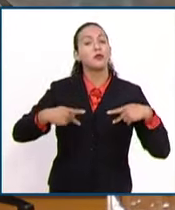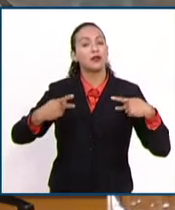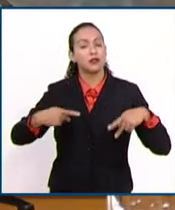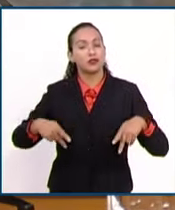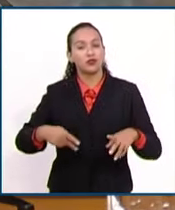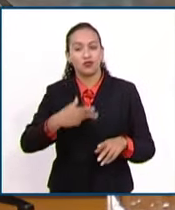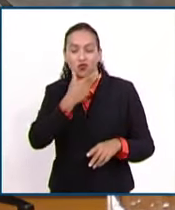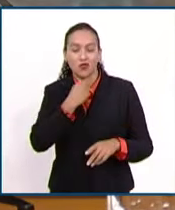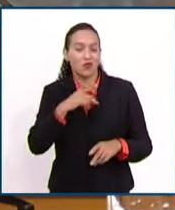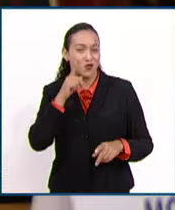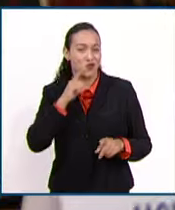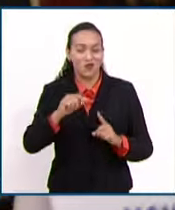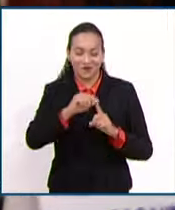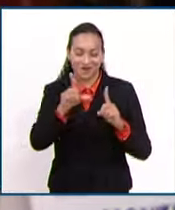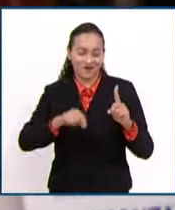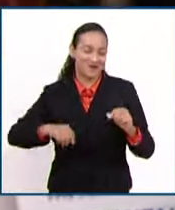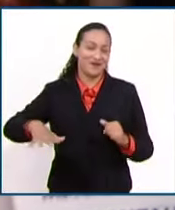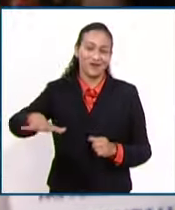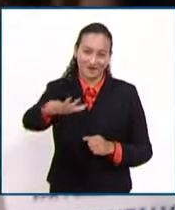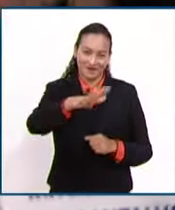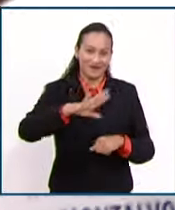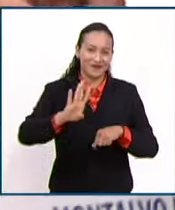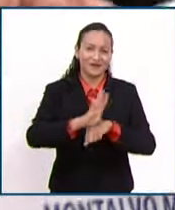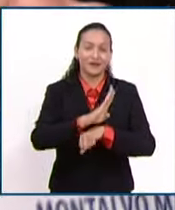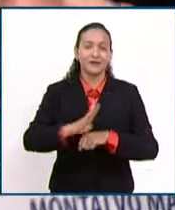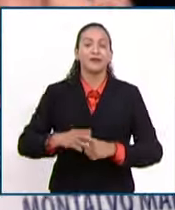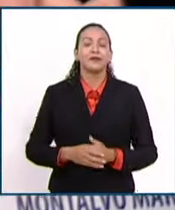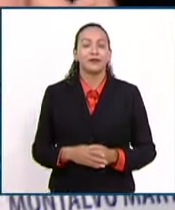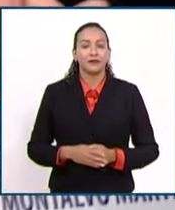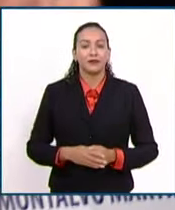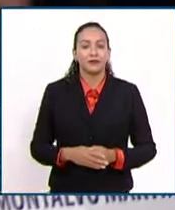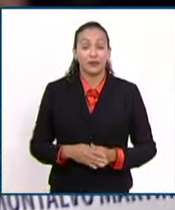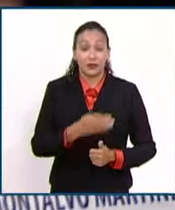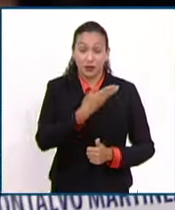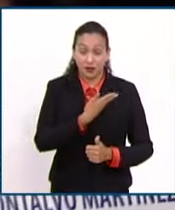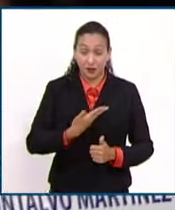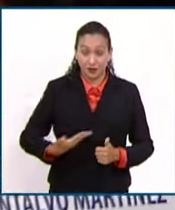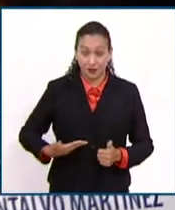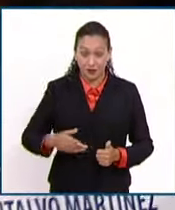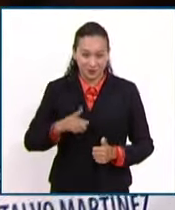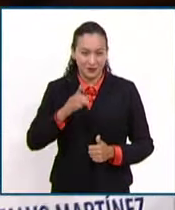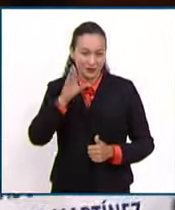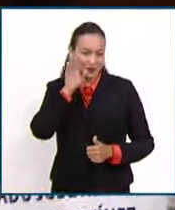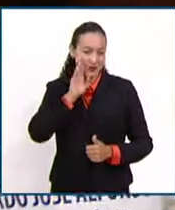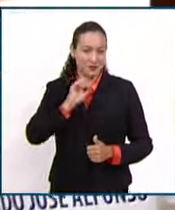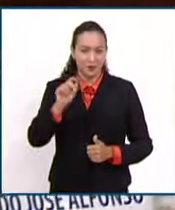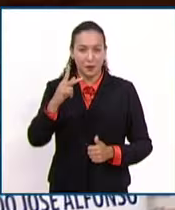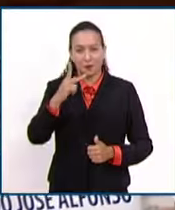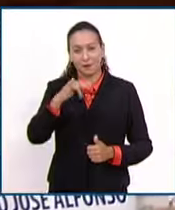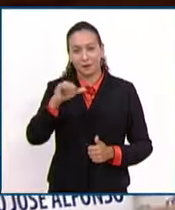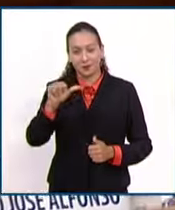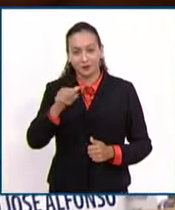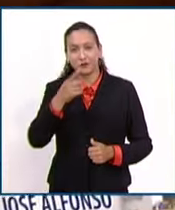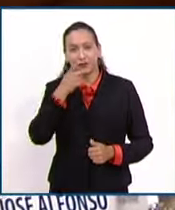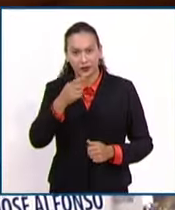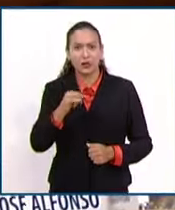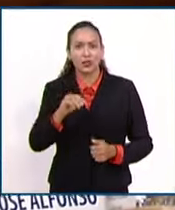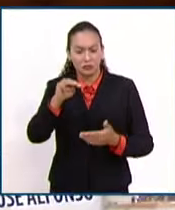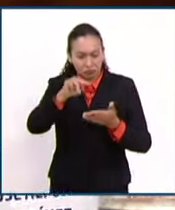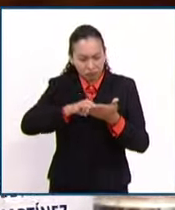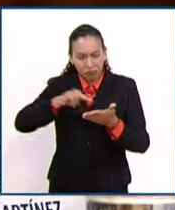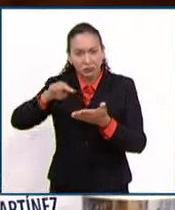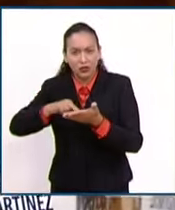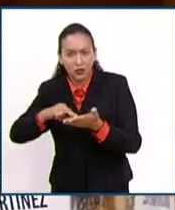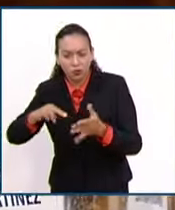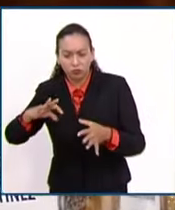y los mexicanos. La ministra presidenta indicó que es una muestra del compromiso de colaboración entre poderes de un